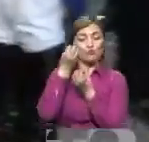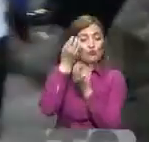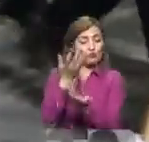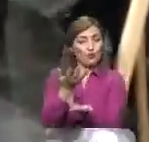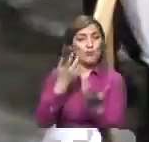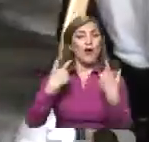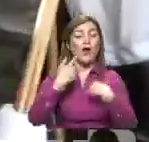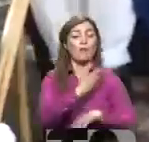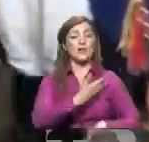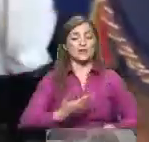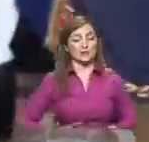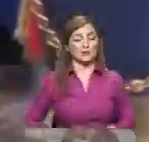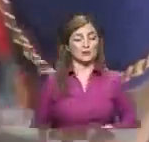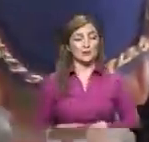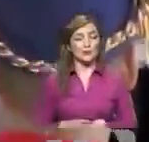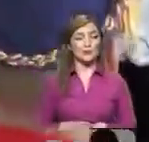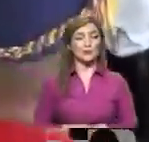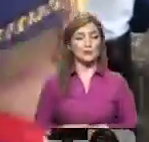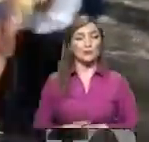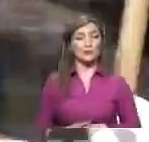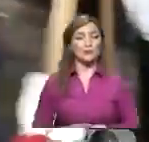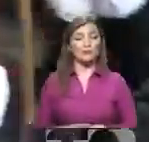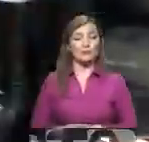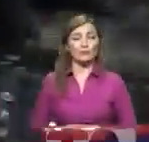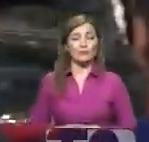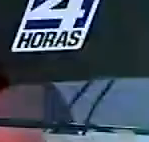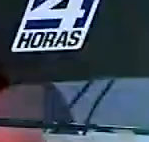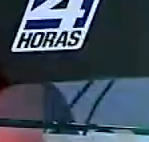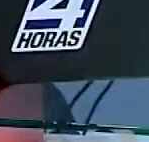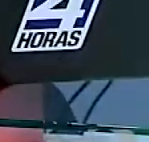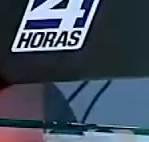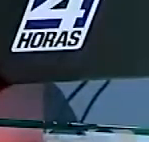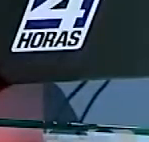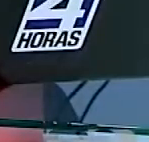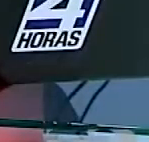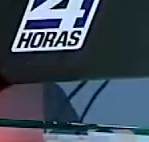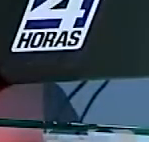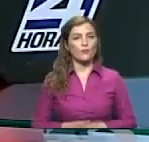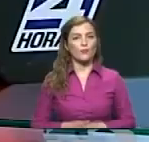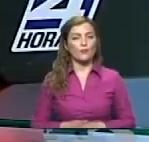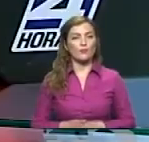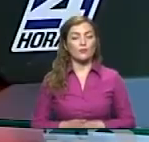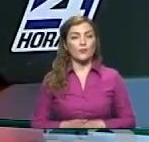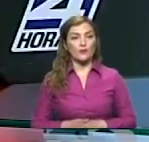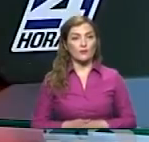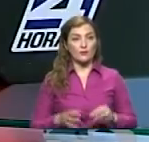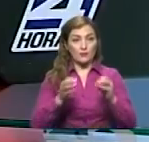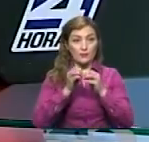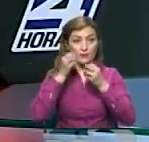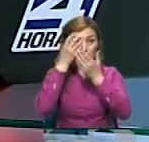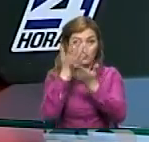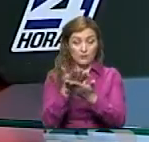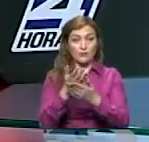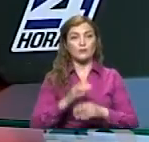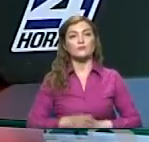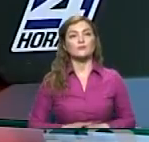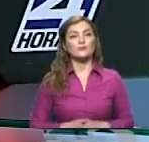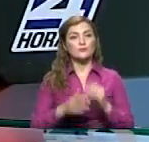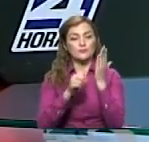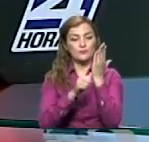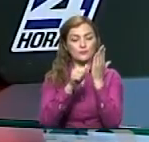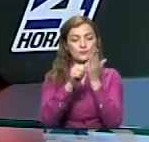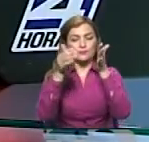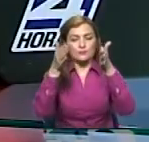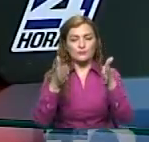como jefe de Estado. En Quito, Andrea Samaniego, 24 horas. Estamos de regreso con más información. El ministro de